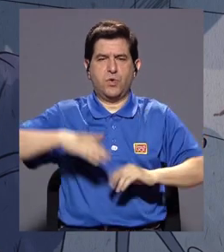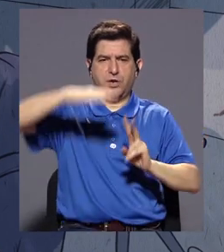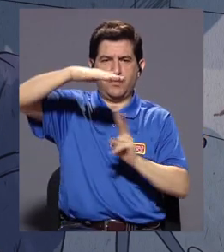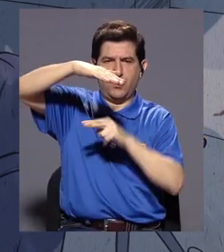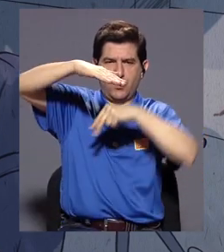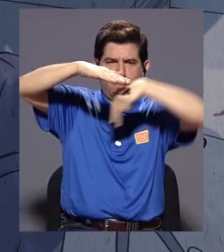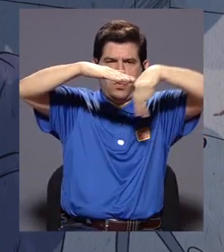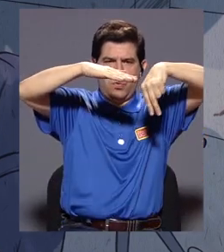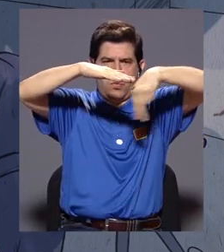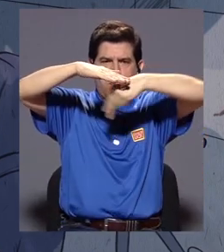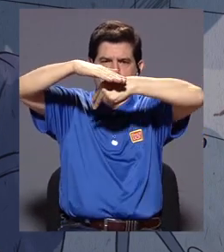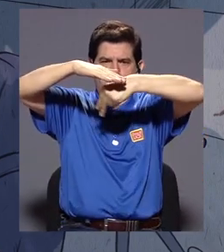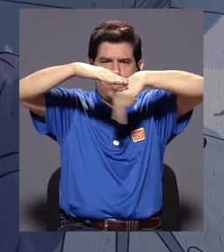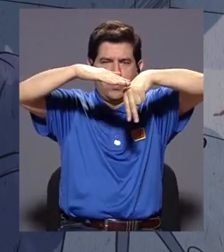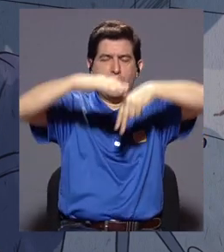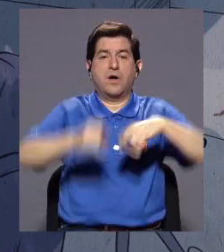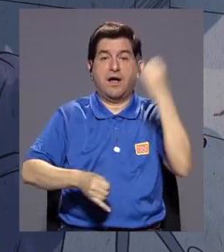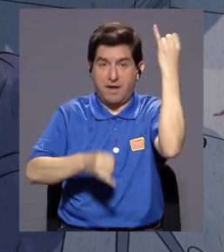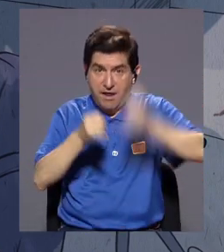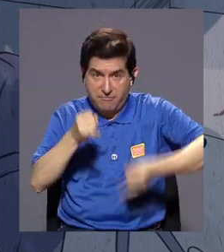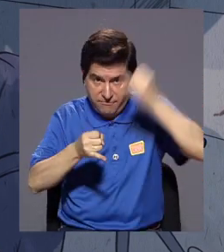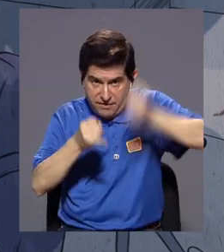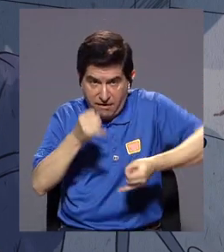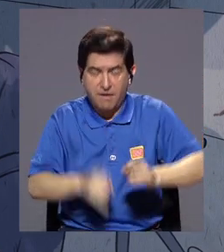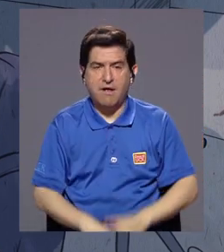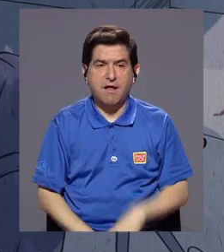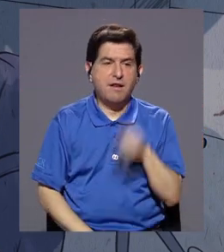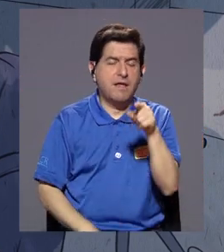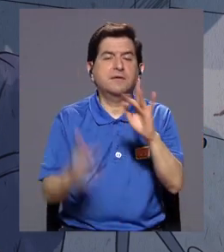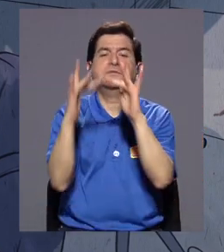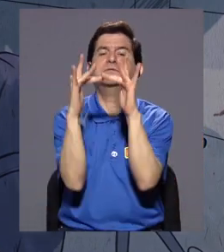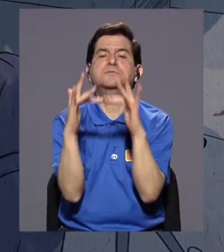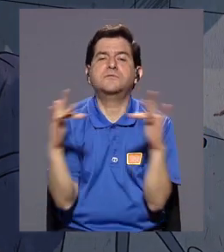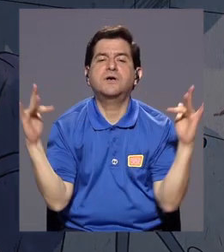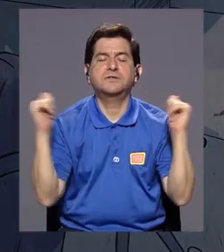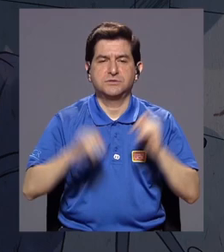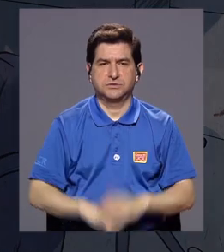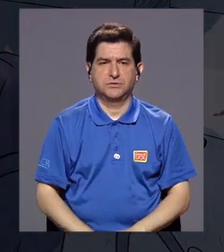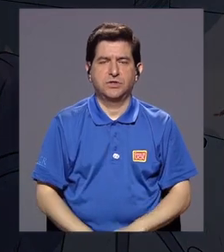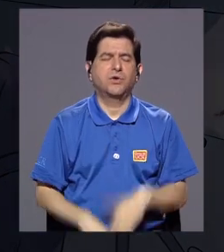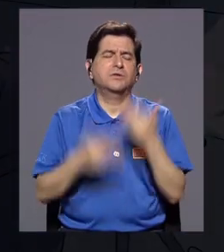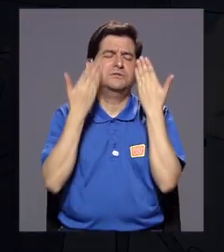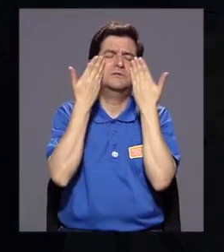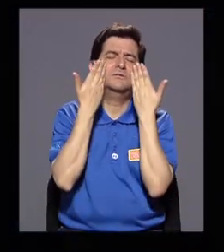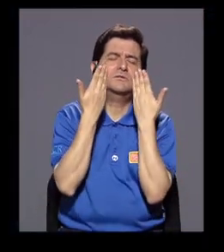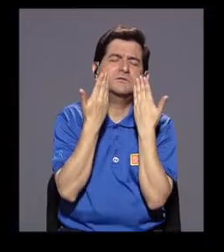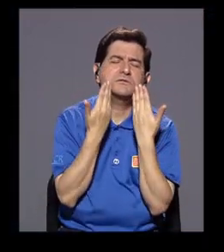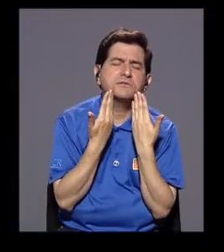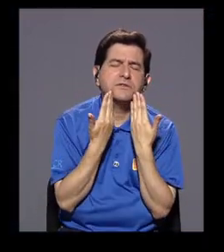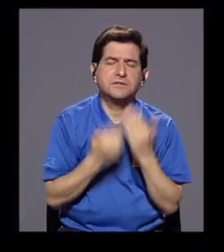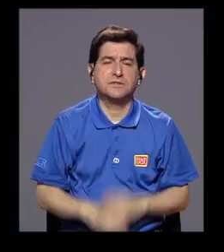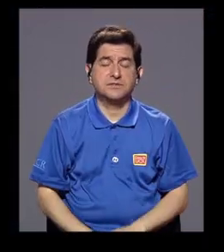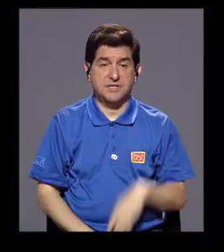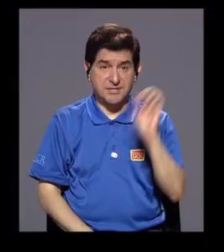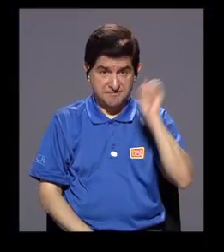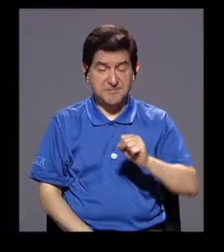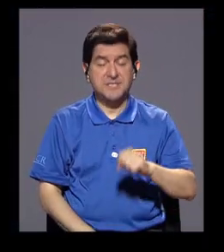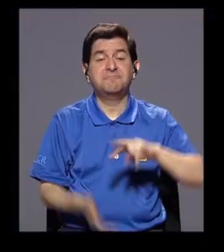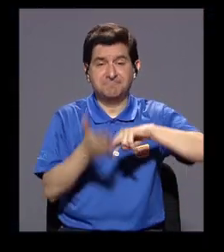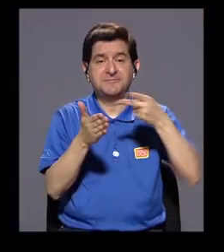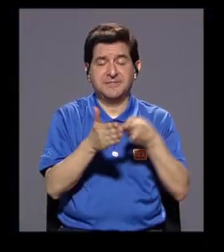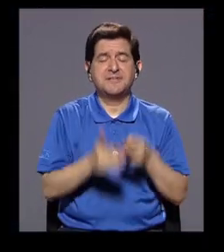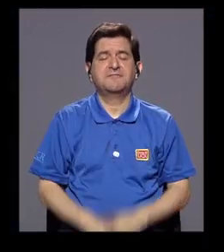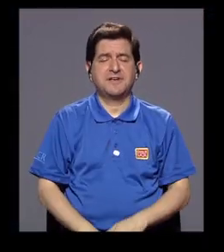esa tristeza, sí lograron matarla, o al menos eso que ellos simplemente tomaron como